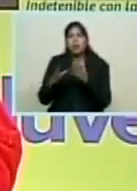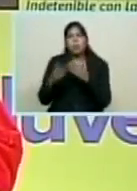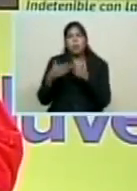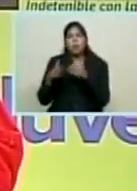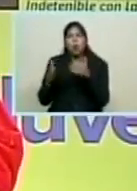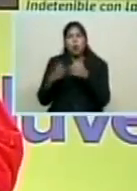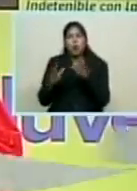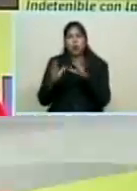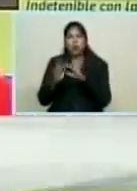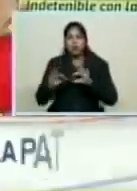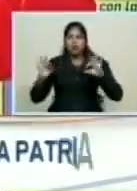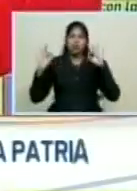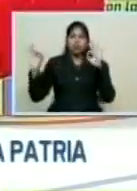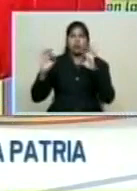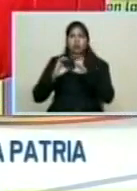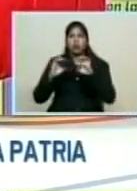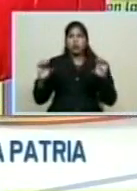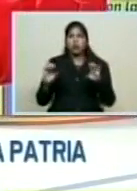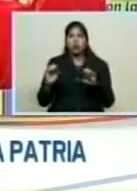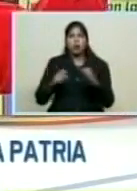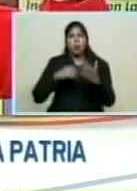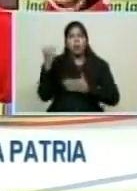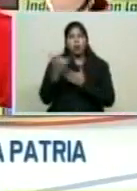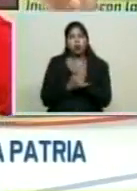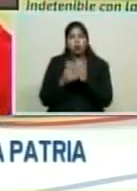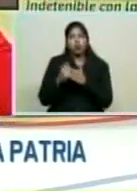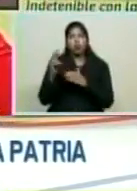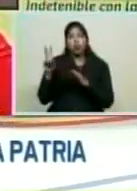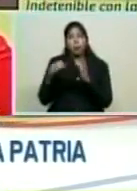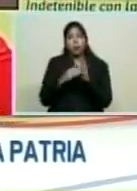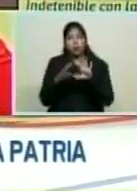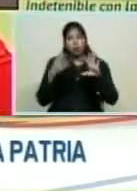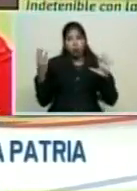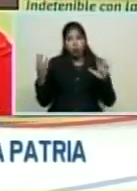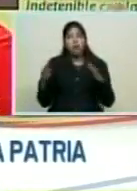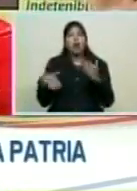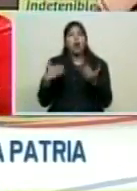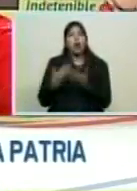en el Plan de la Patria número 2,